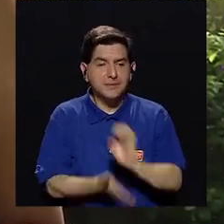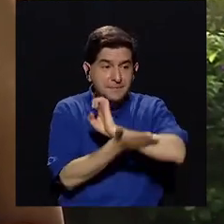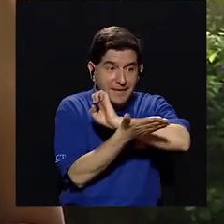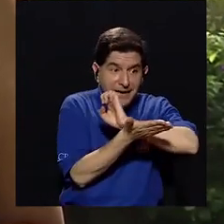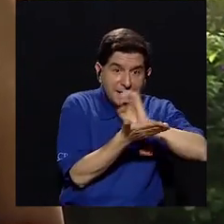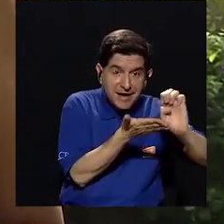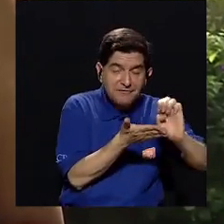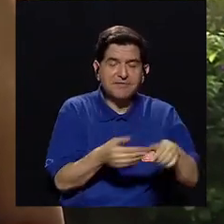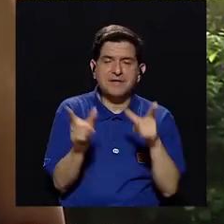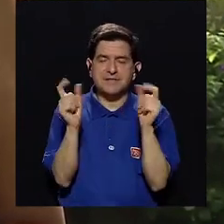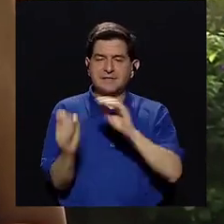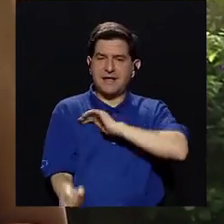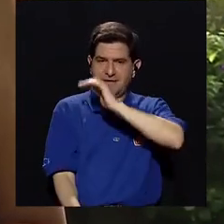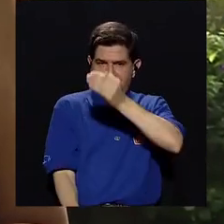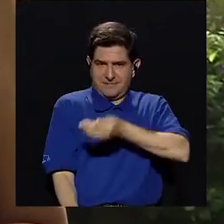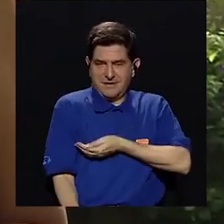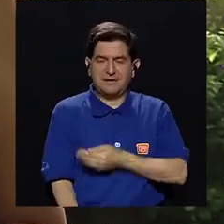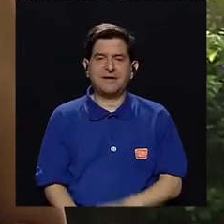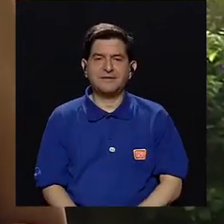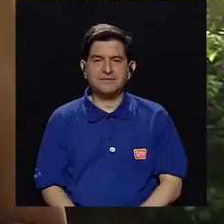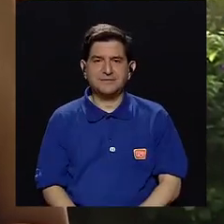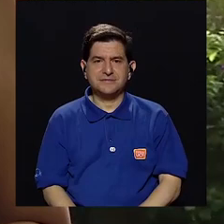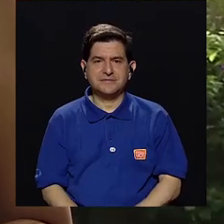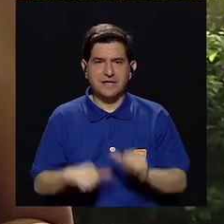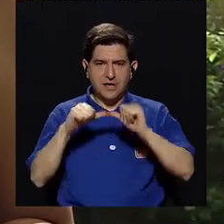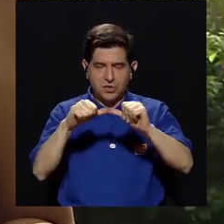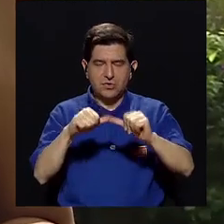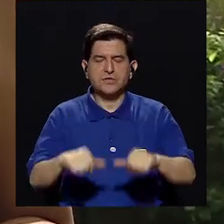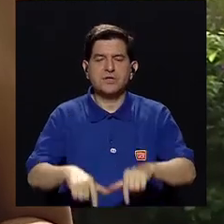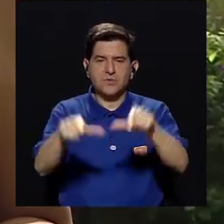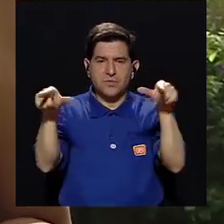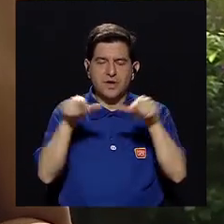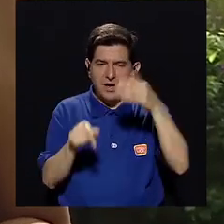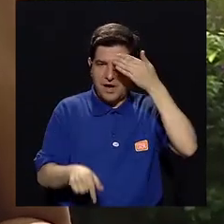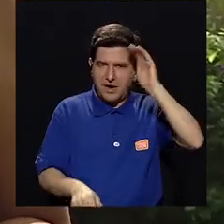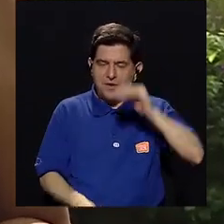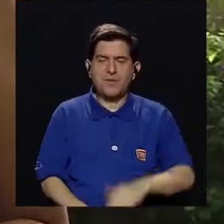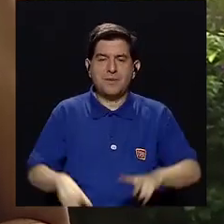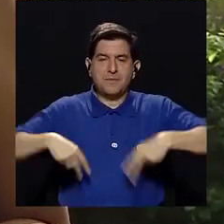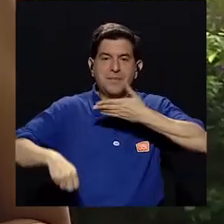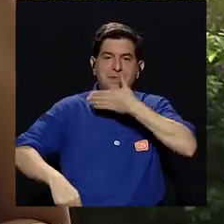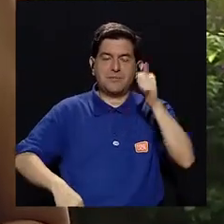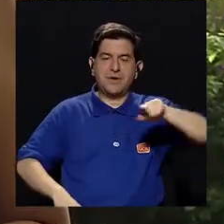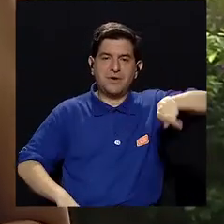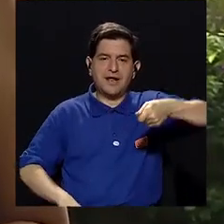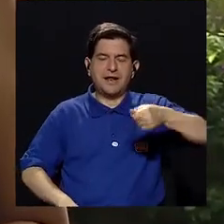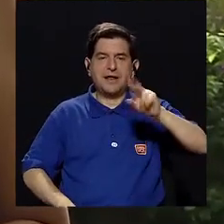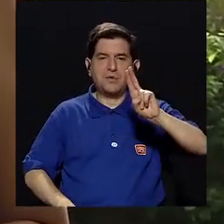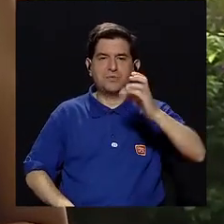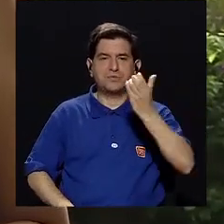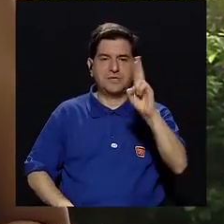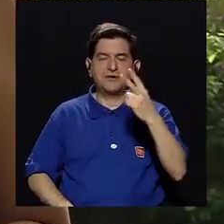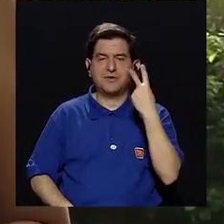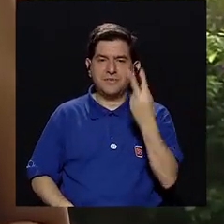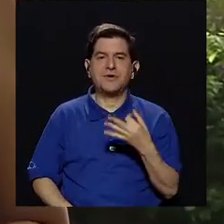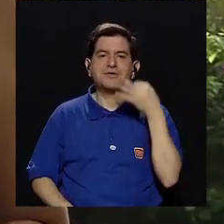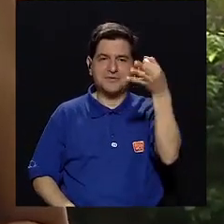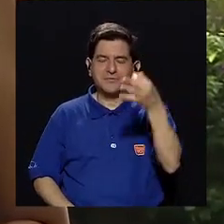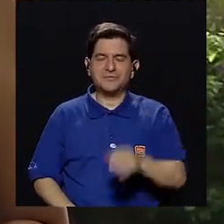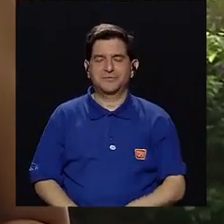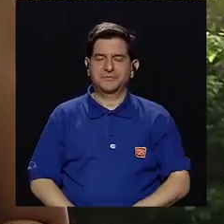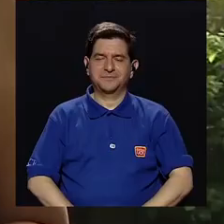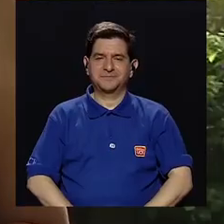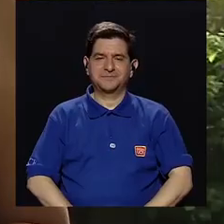para la prevención del cáncer de mama miramos en nuestra página de facebook canal o sea